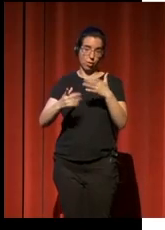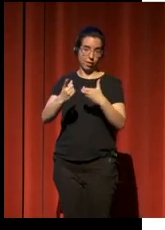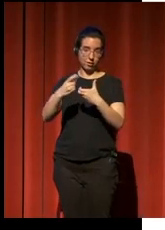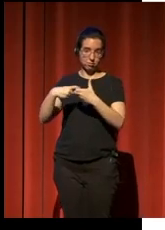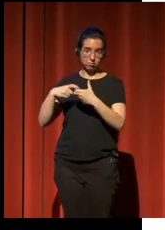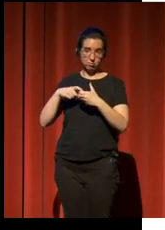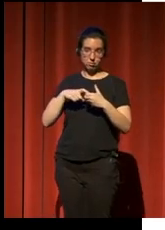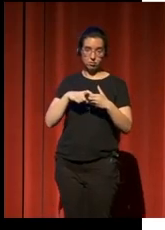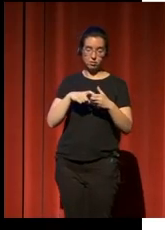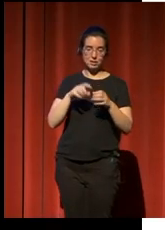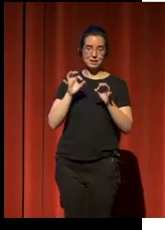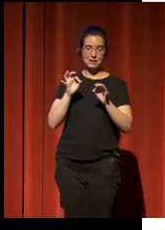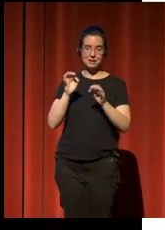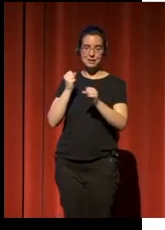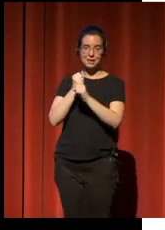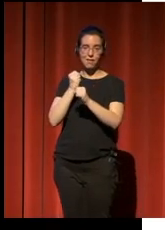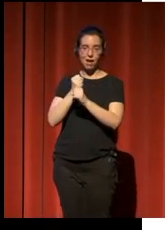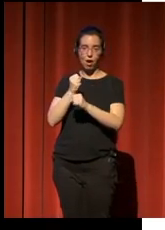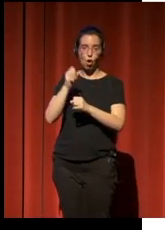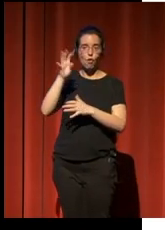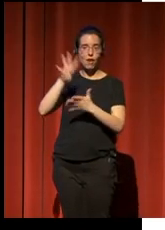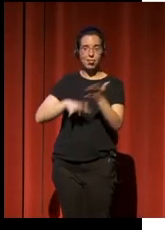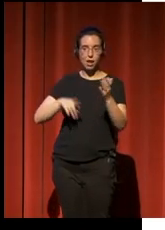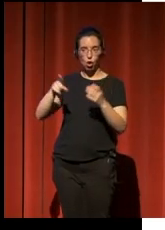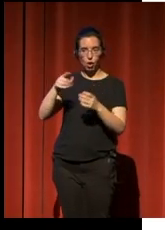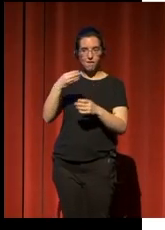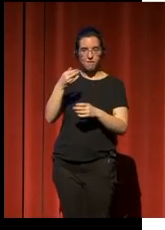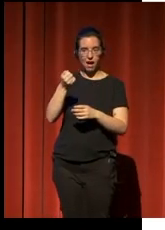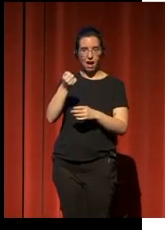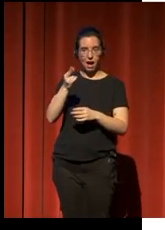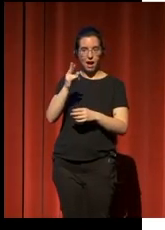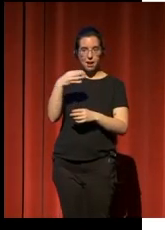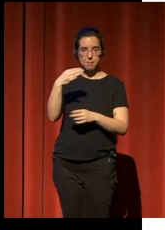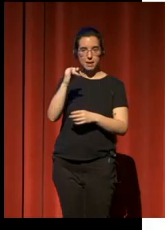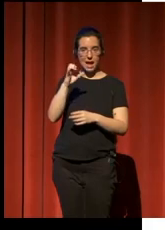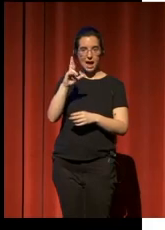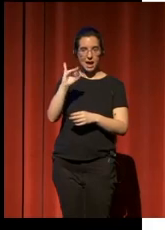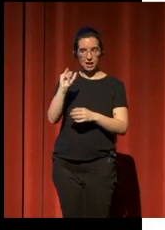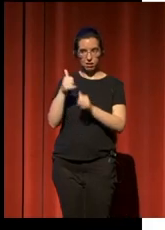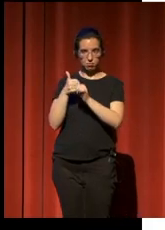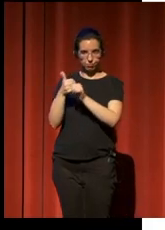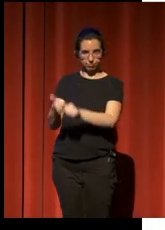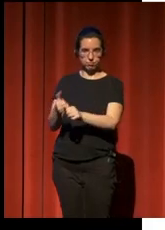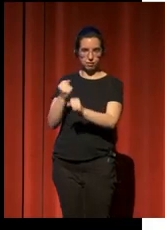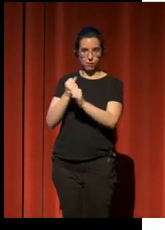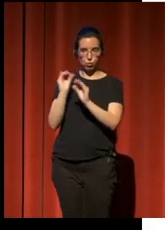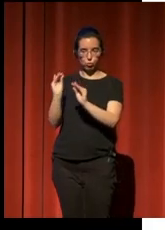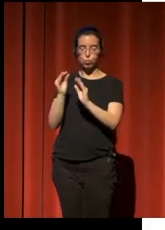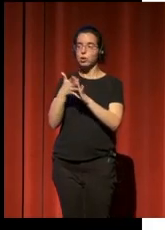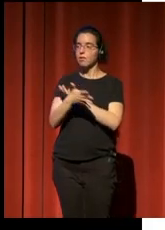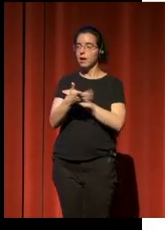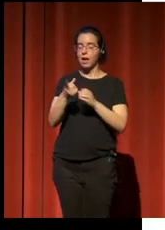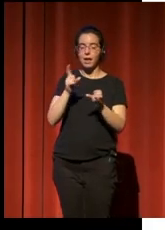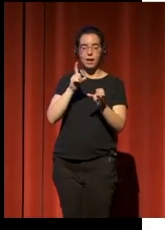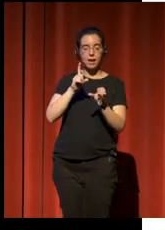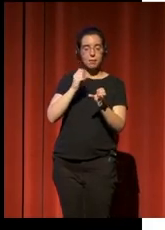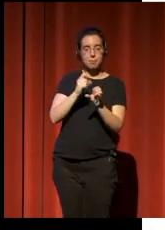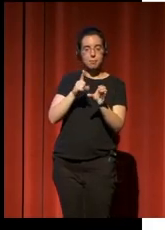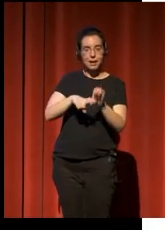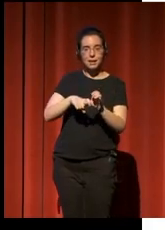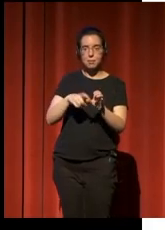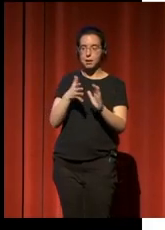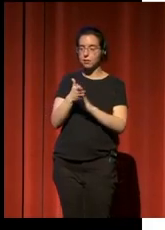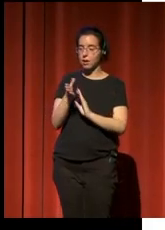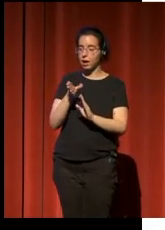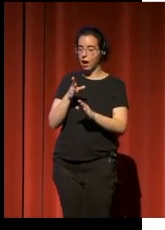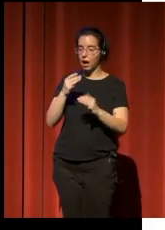de de barbieri en Barcelona eh entendiendo que eh eh participar es más allá de acudir